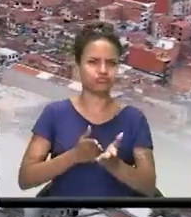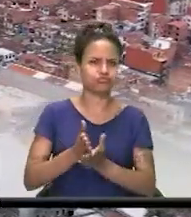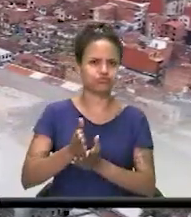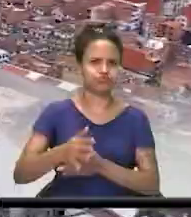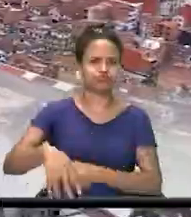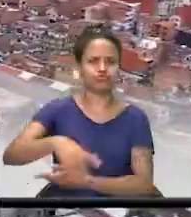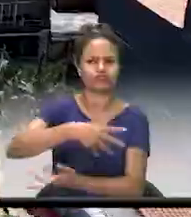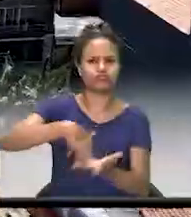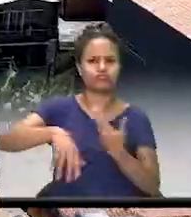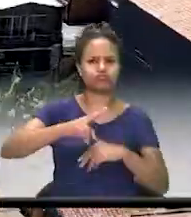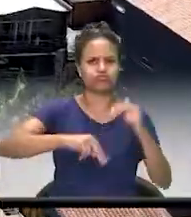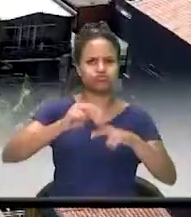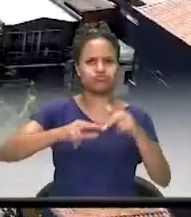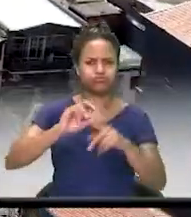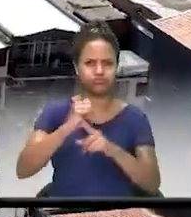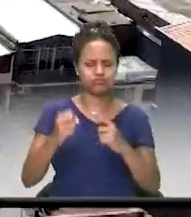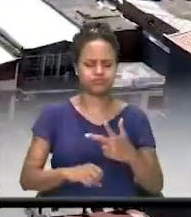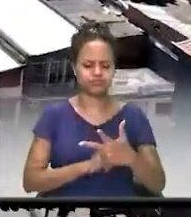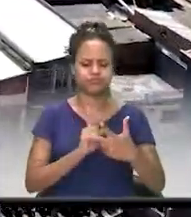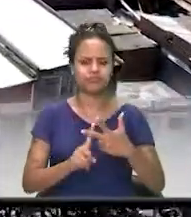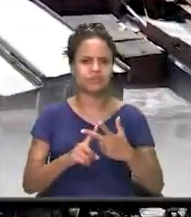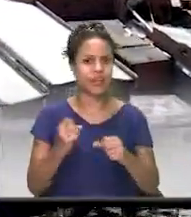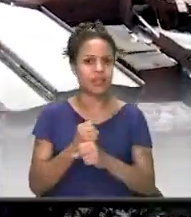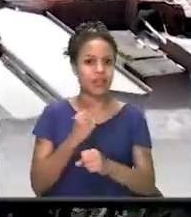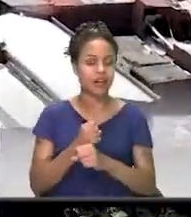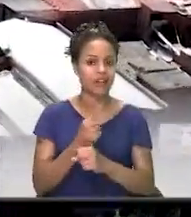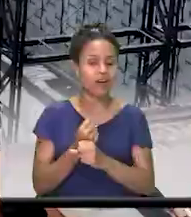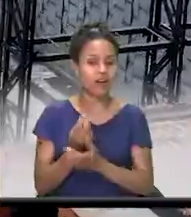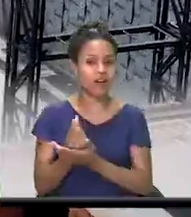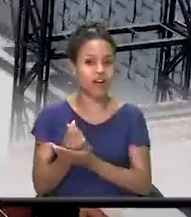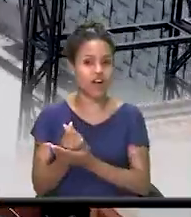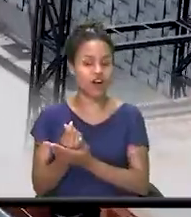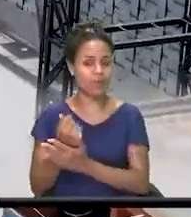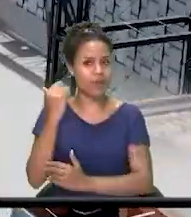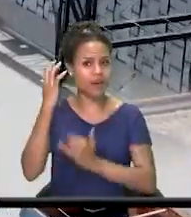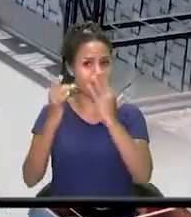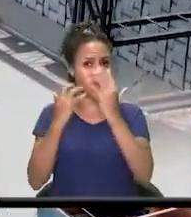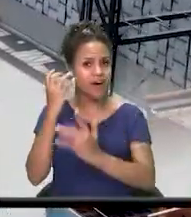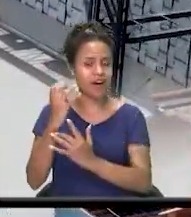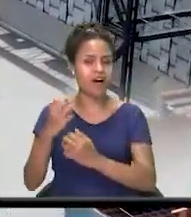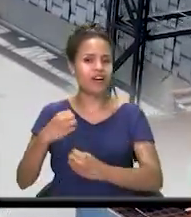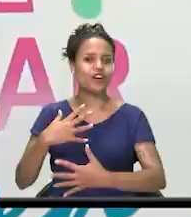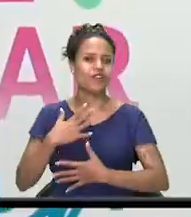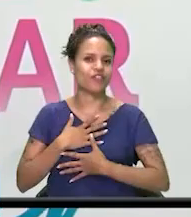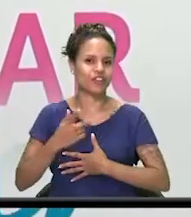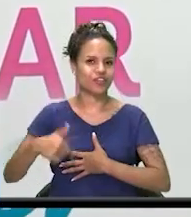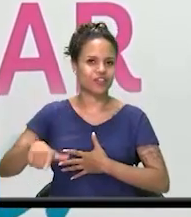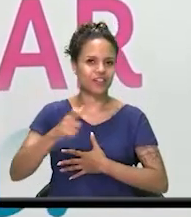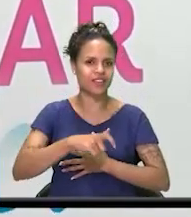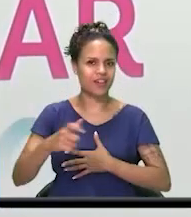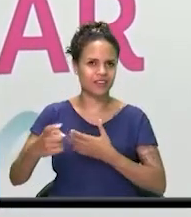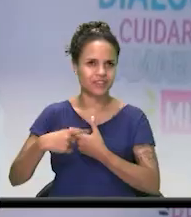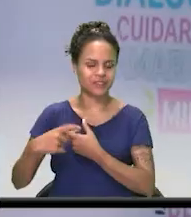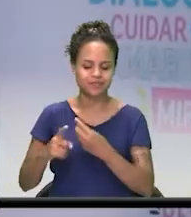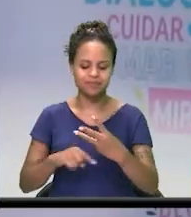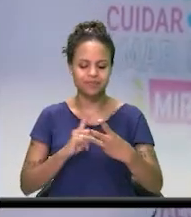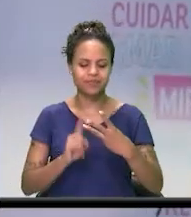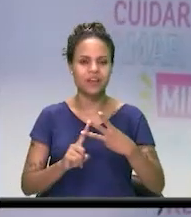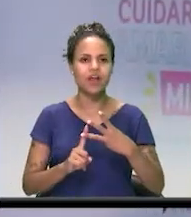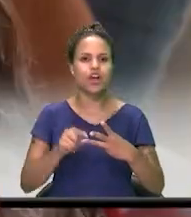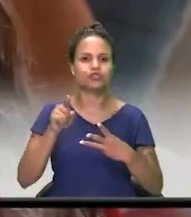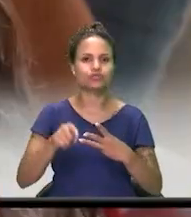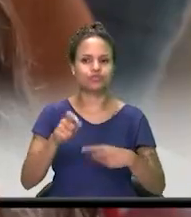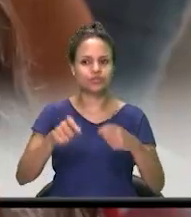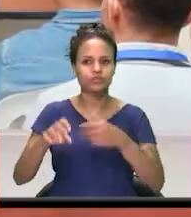social. Por el empleo, la economía creativa y las oportunidades. Por el tejido social para el